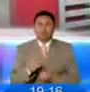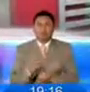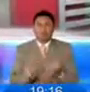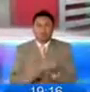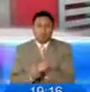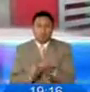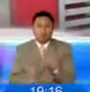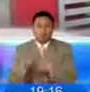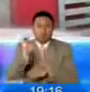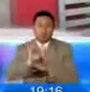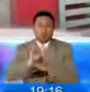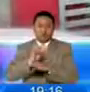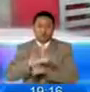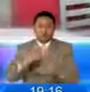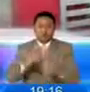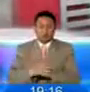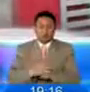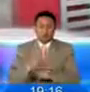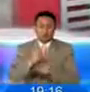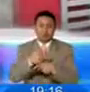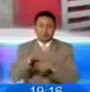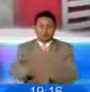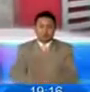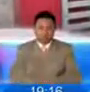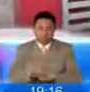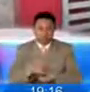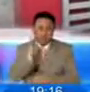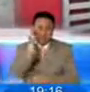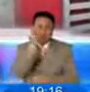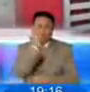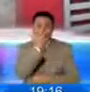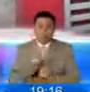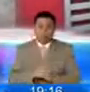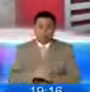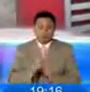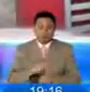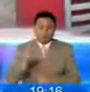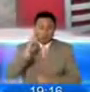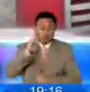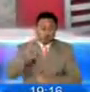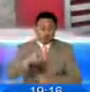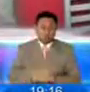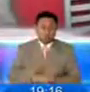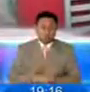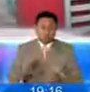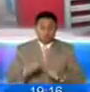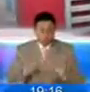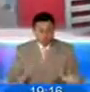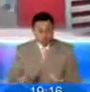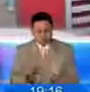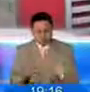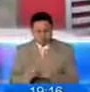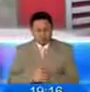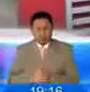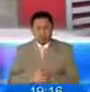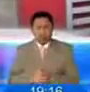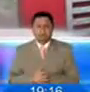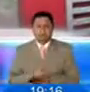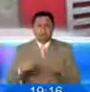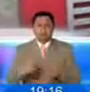nivel internacional, como son los productos agrícolas, las flores, su propio turismo. Y debe fomentar